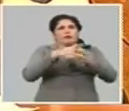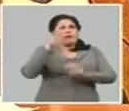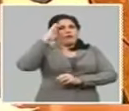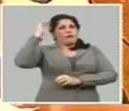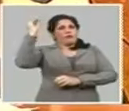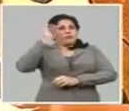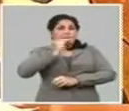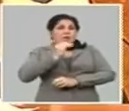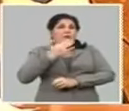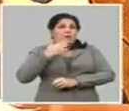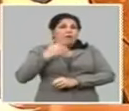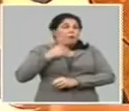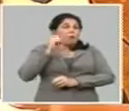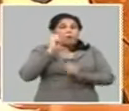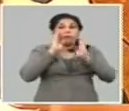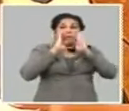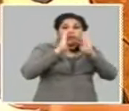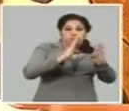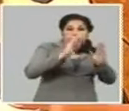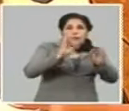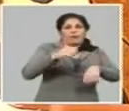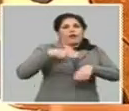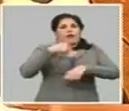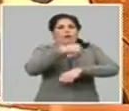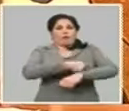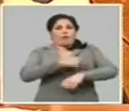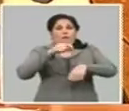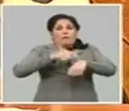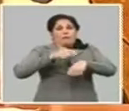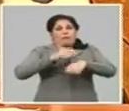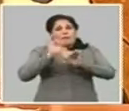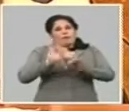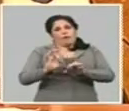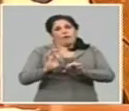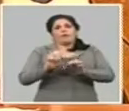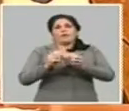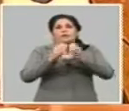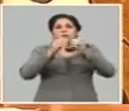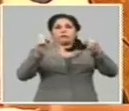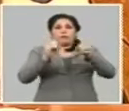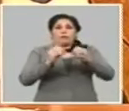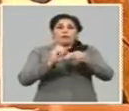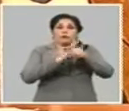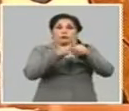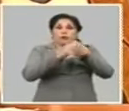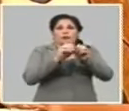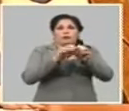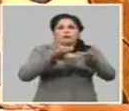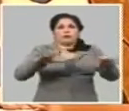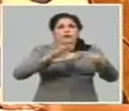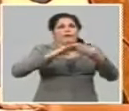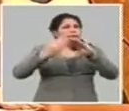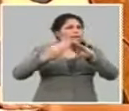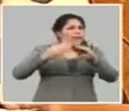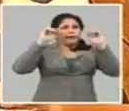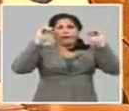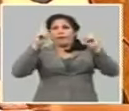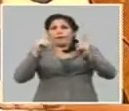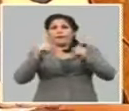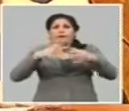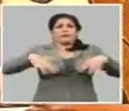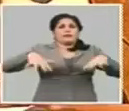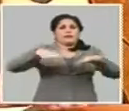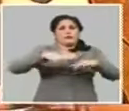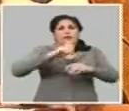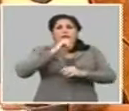señalando como el epicentro en este momento de la extensión de la epidemia debates políticos ni siquiera en circunstancias